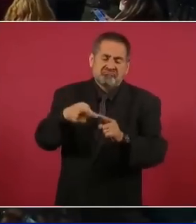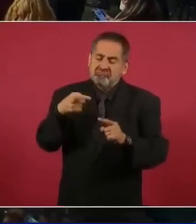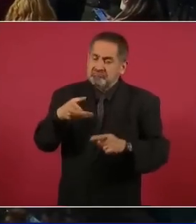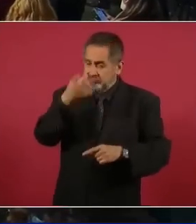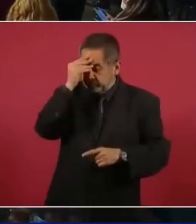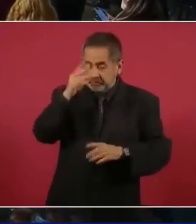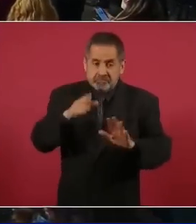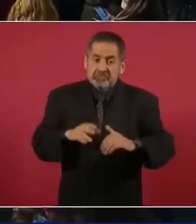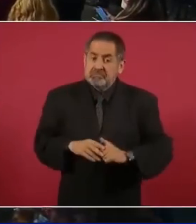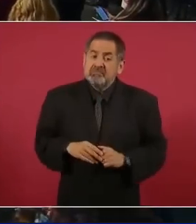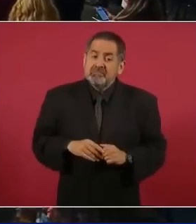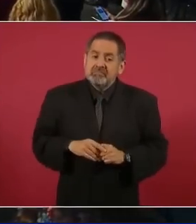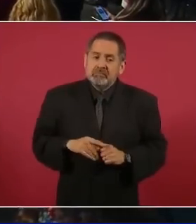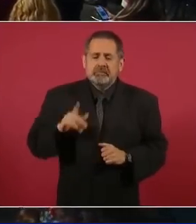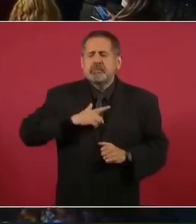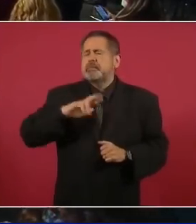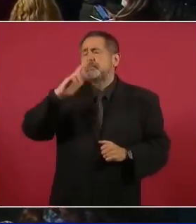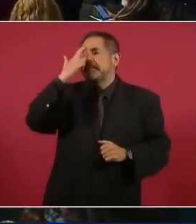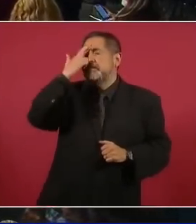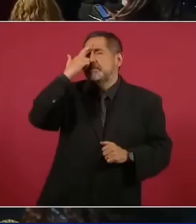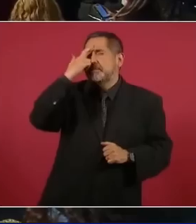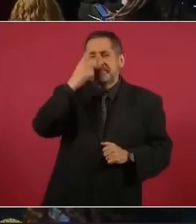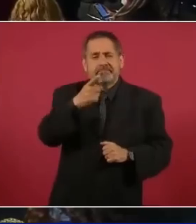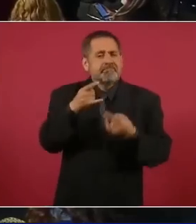Y me acuerdo de un pasaje